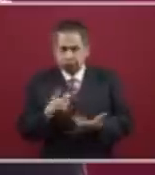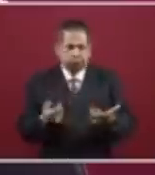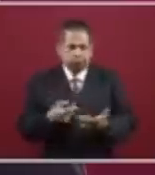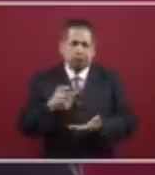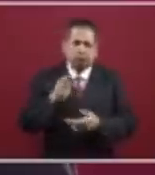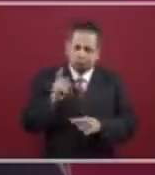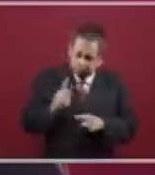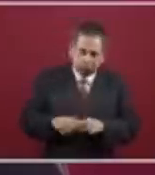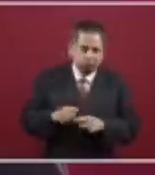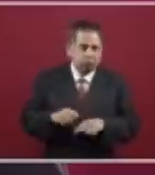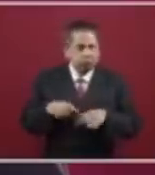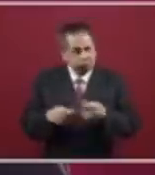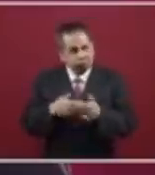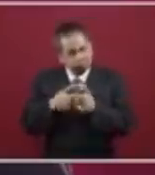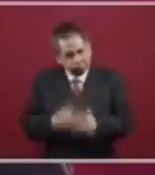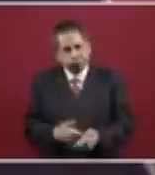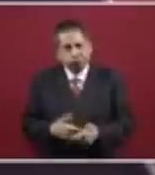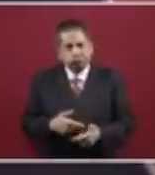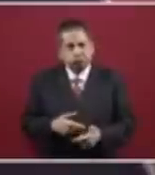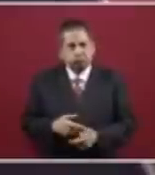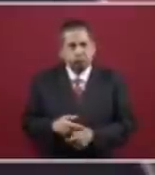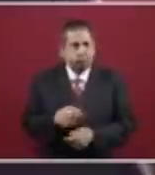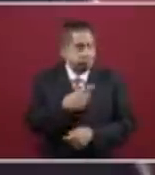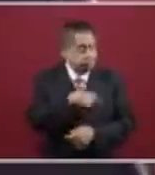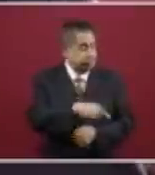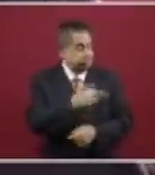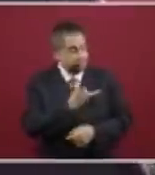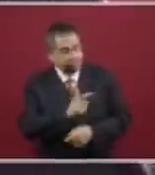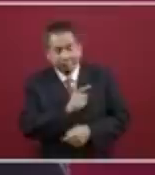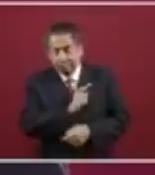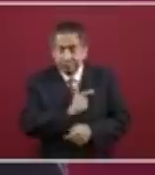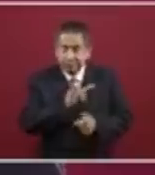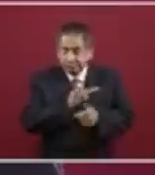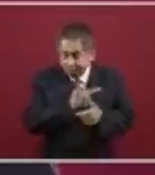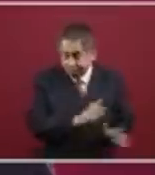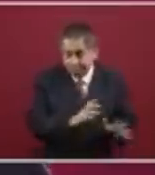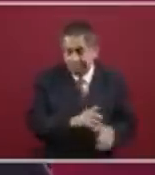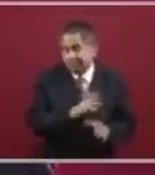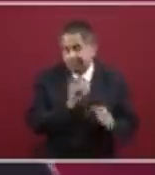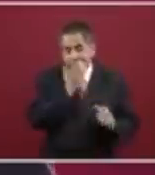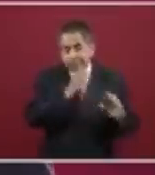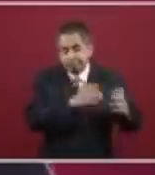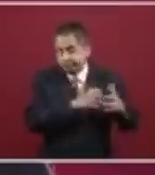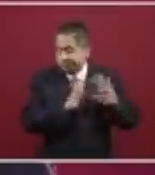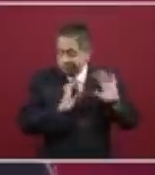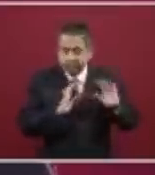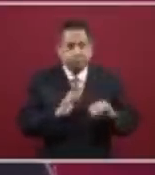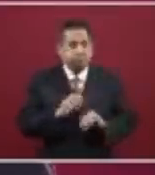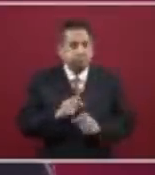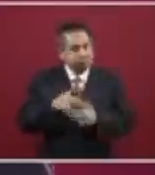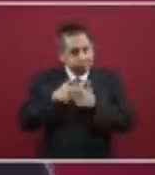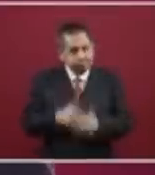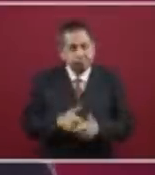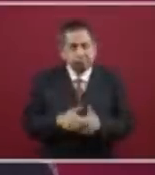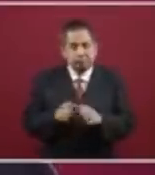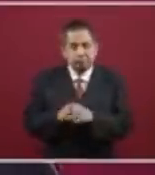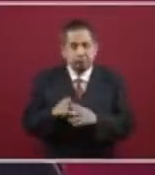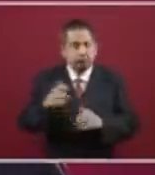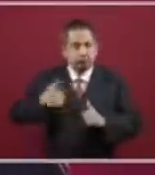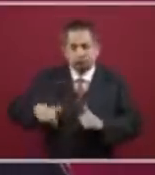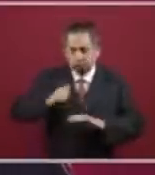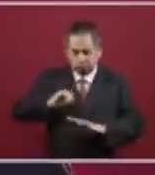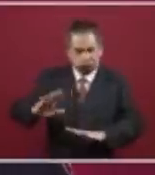reafirma, les guste o no les guste a los conservadores, el